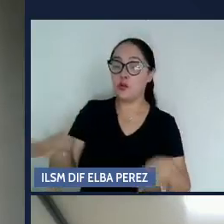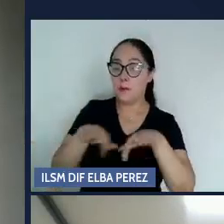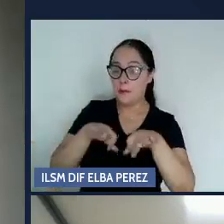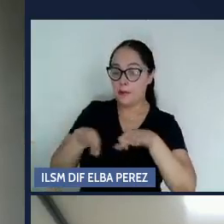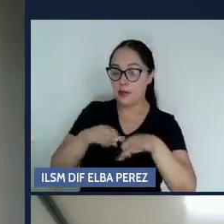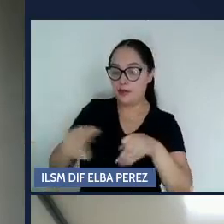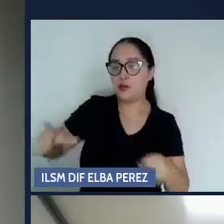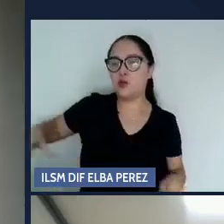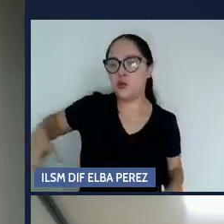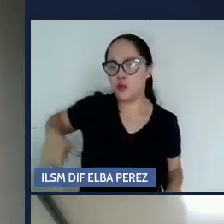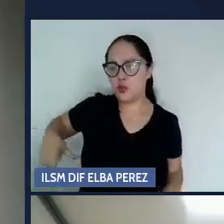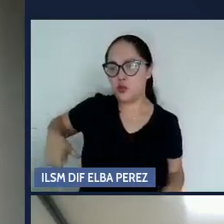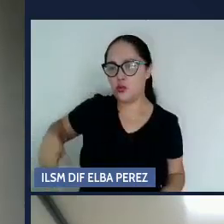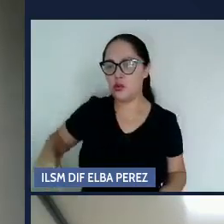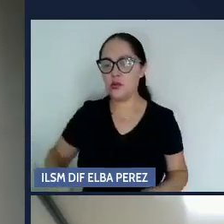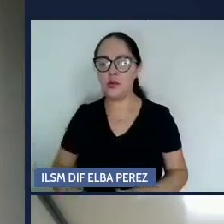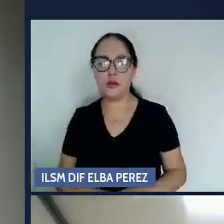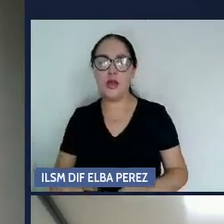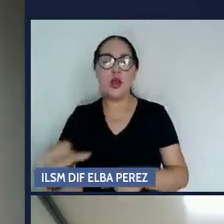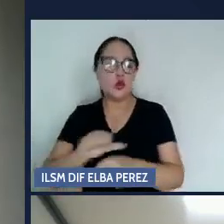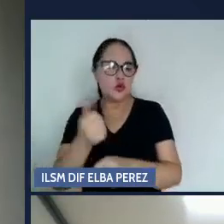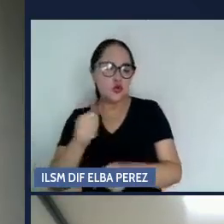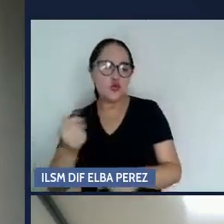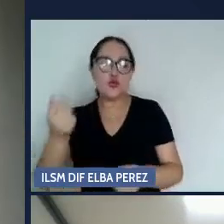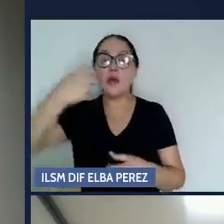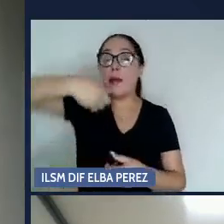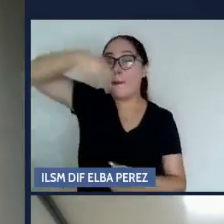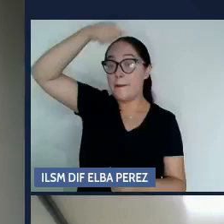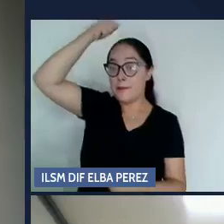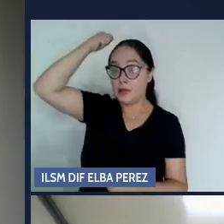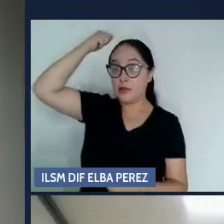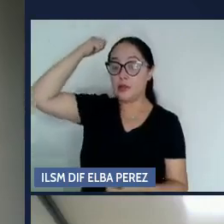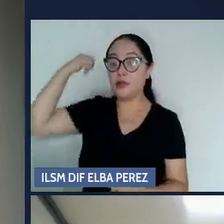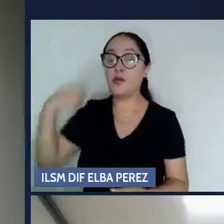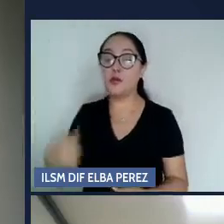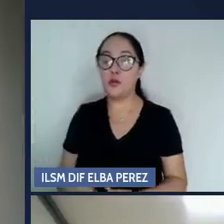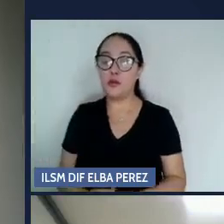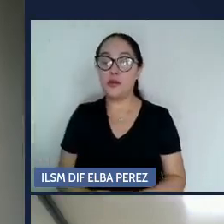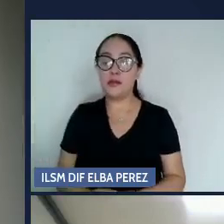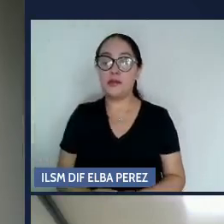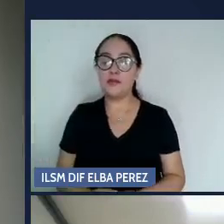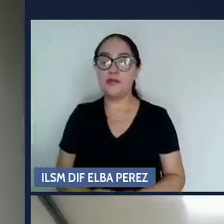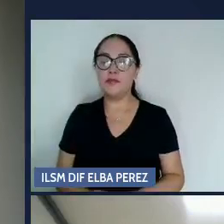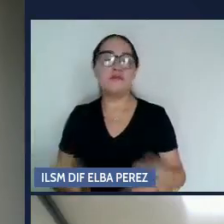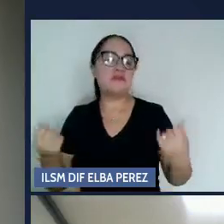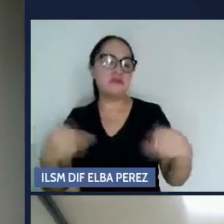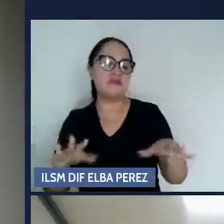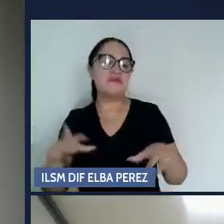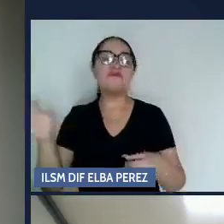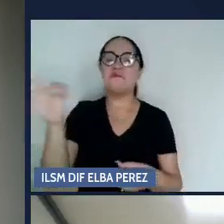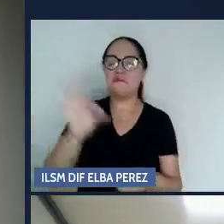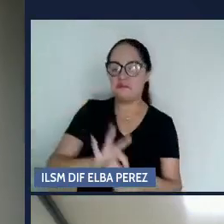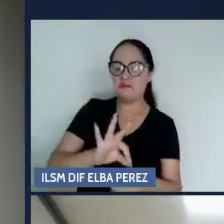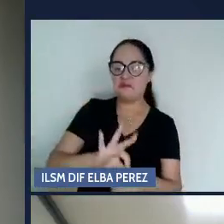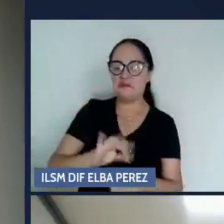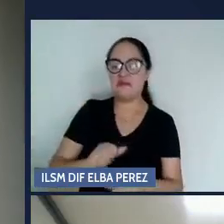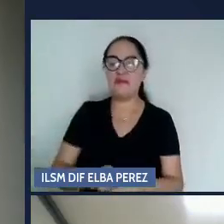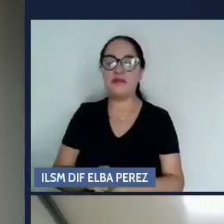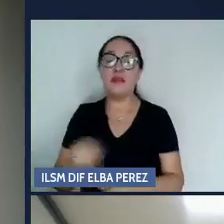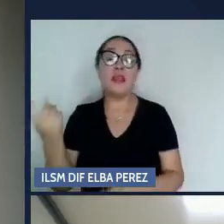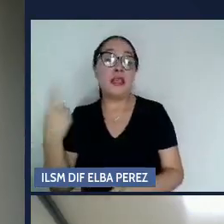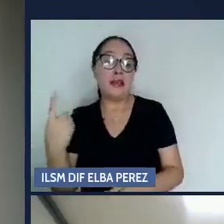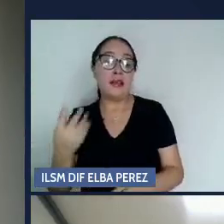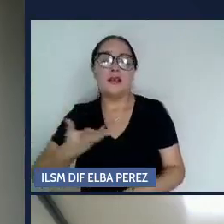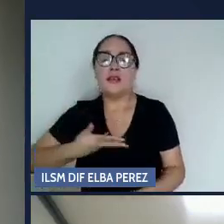son precandidatas, candidatas e incluso candidatas ya electas, es decir, que ya recibieron el voto de la mayoría